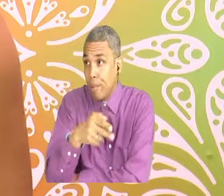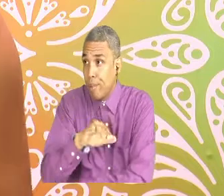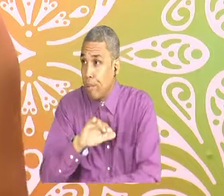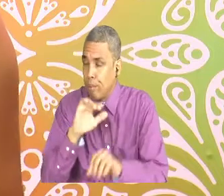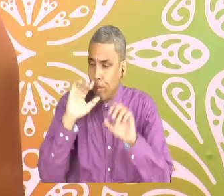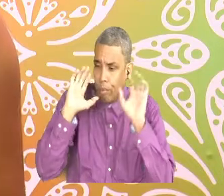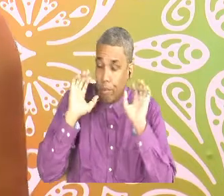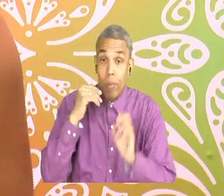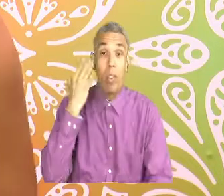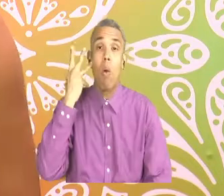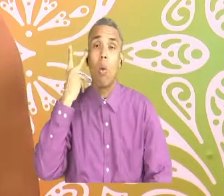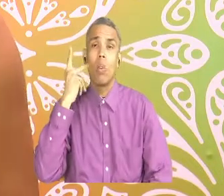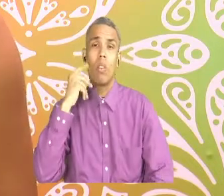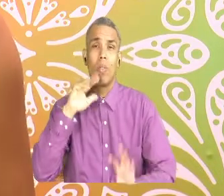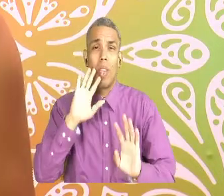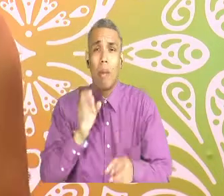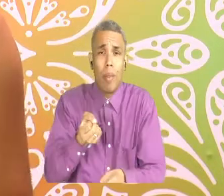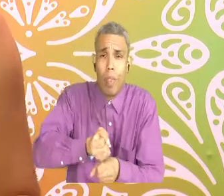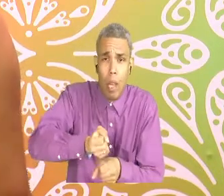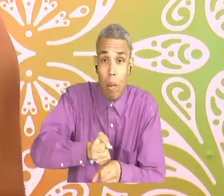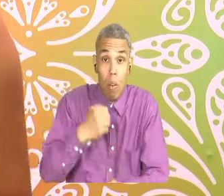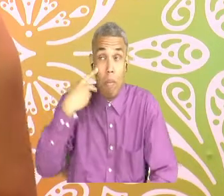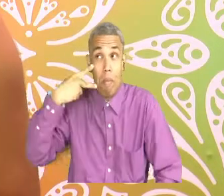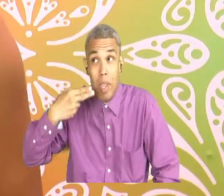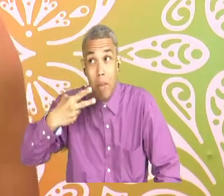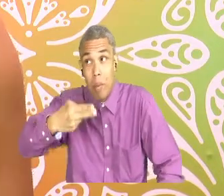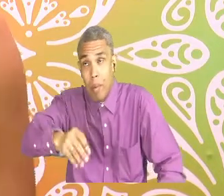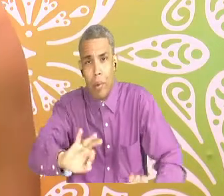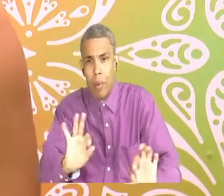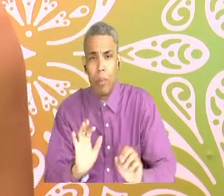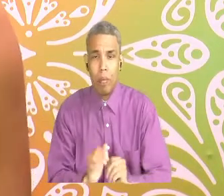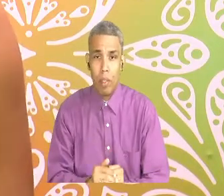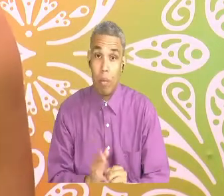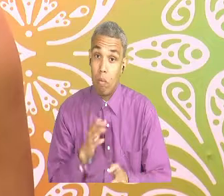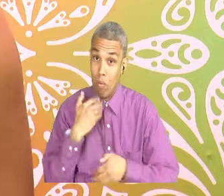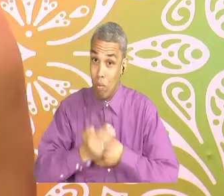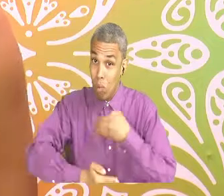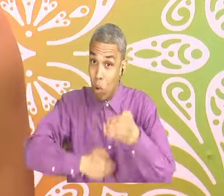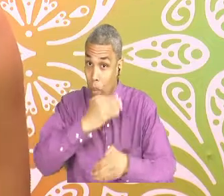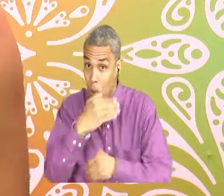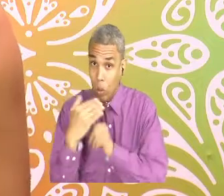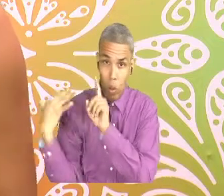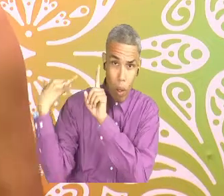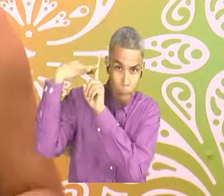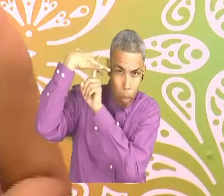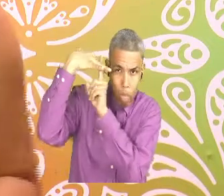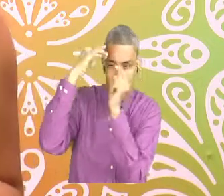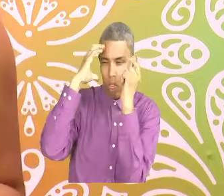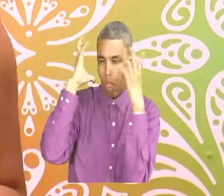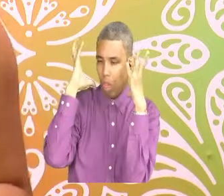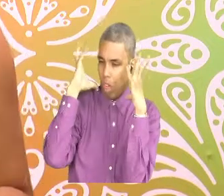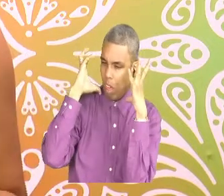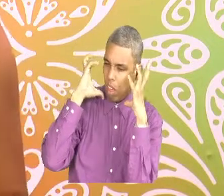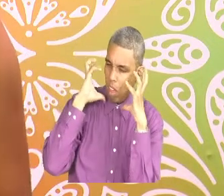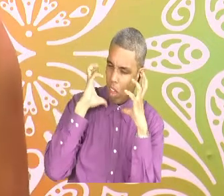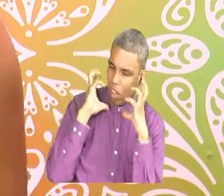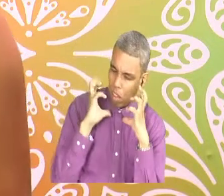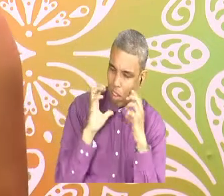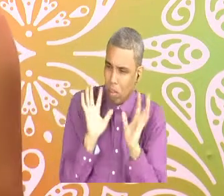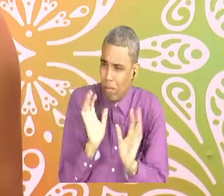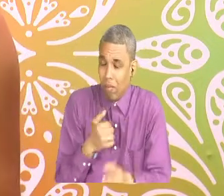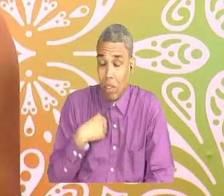y pues no, esto puede ser riesgoso porque muchas veces nos puede llevar a una depresión o a una falta de sentido de vida porque no estamos viendo un cambio